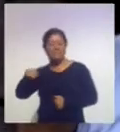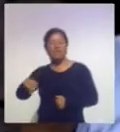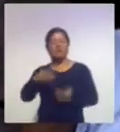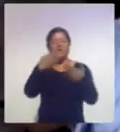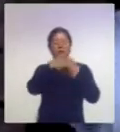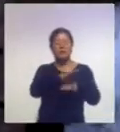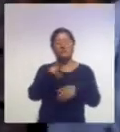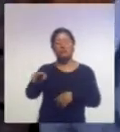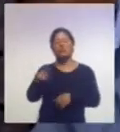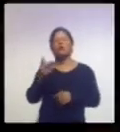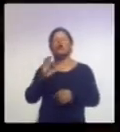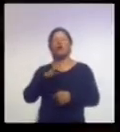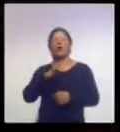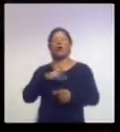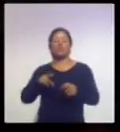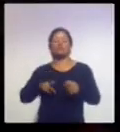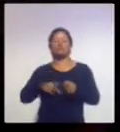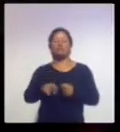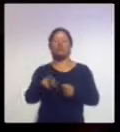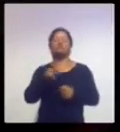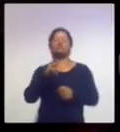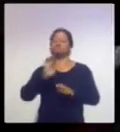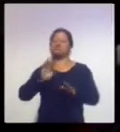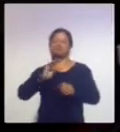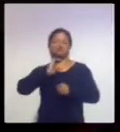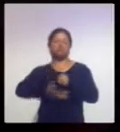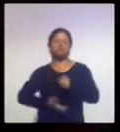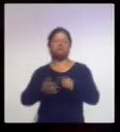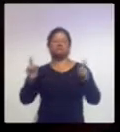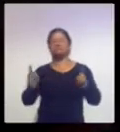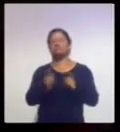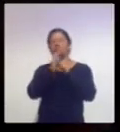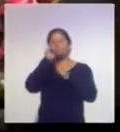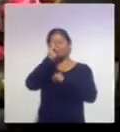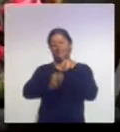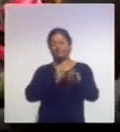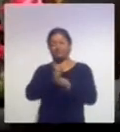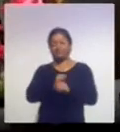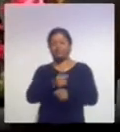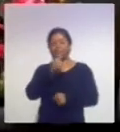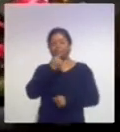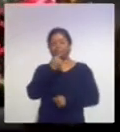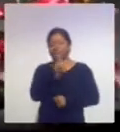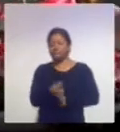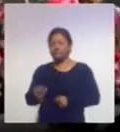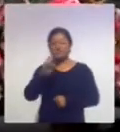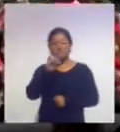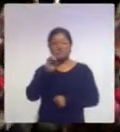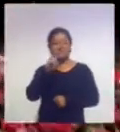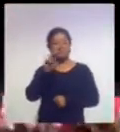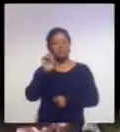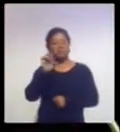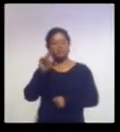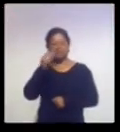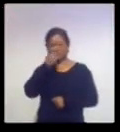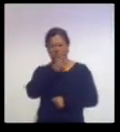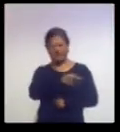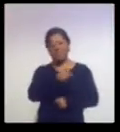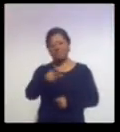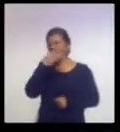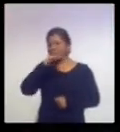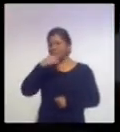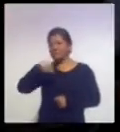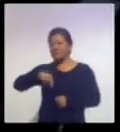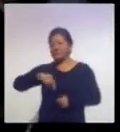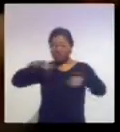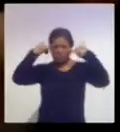como parte de la clausura de este encuentro internacional. Durante la conferencia, Niño de Rivera destacó que en Tlaxcala la fiesta brava se promueve